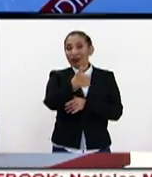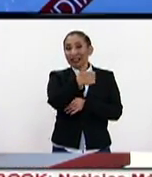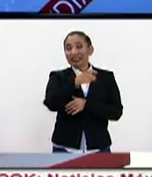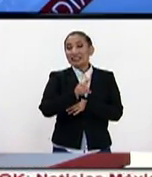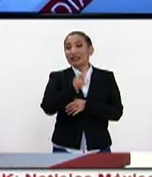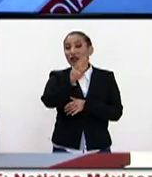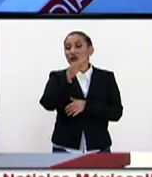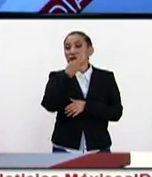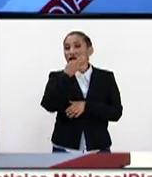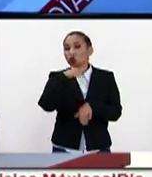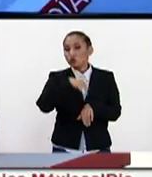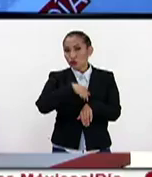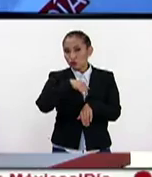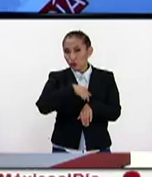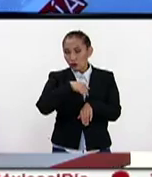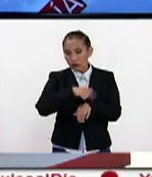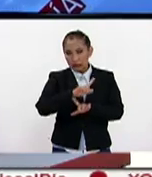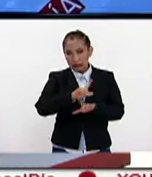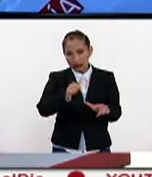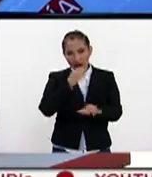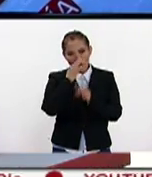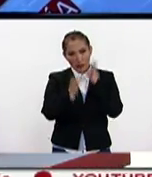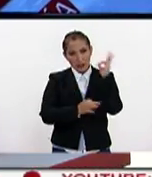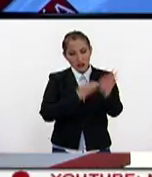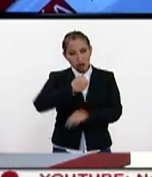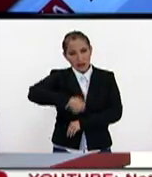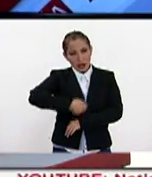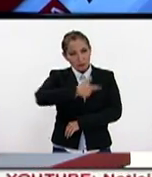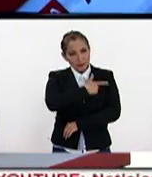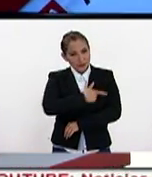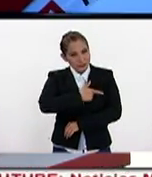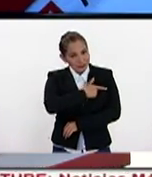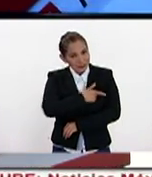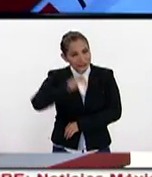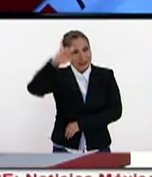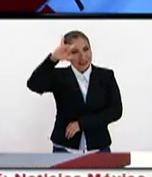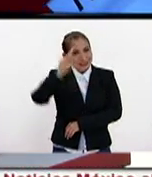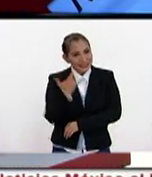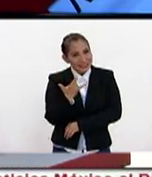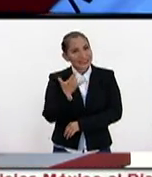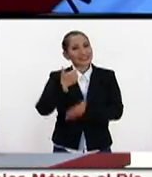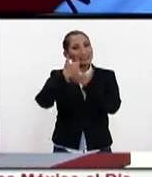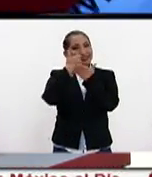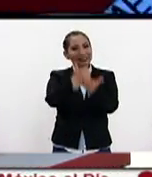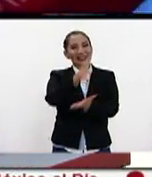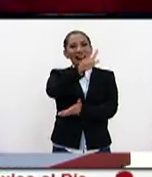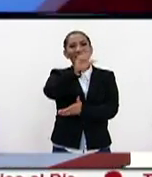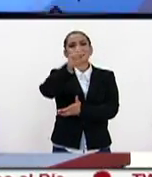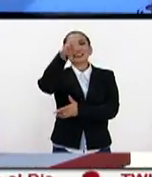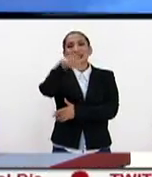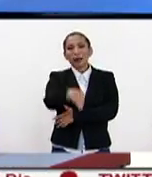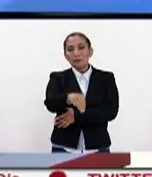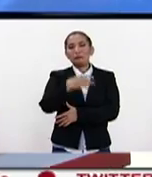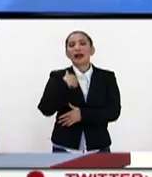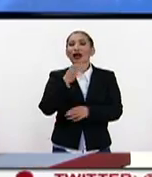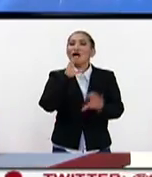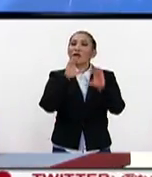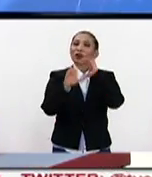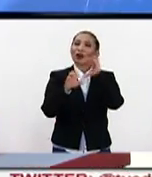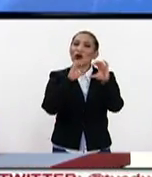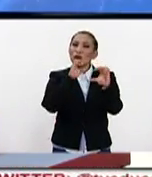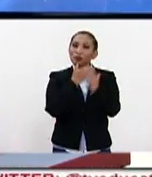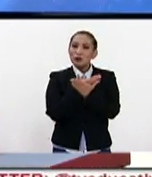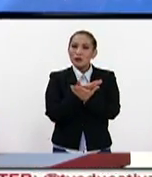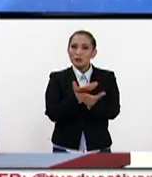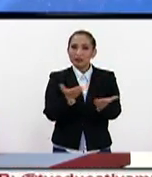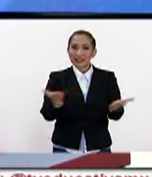las 6:32, estamos listos con toda la información. Saludo con mucho gusto a Griselda Yebra, quien se encuentra en la lengua de señas mexicana, nos permite